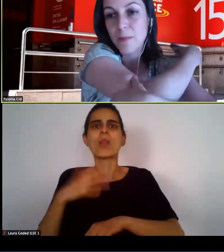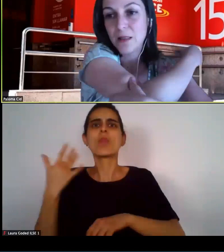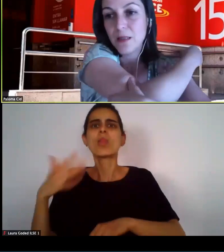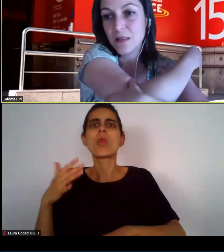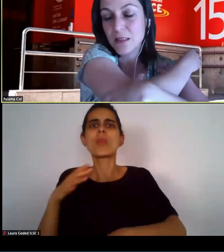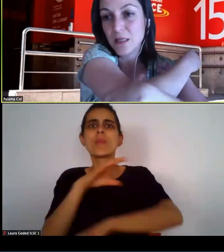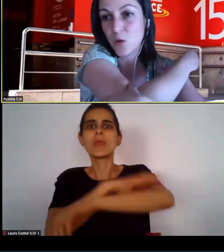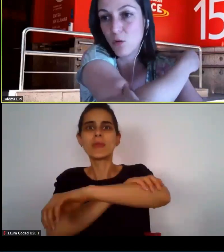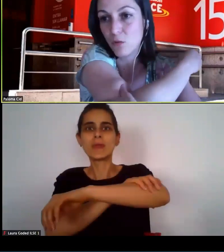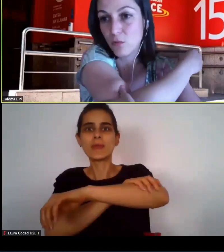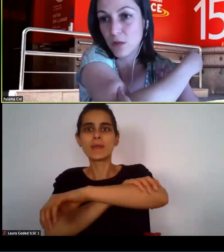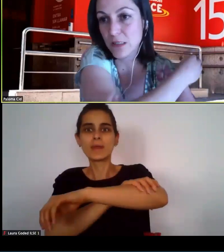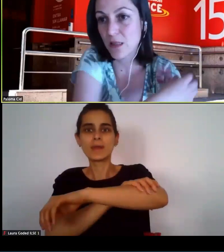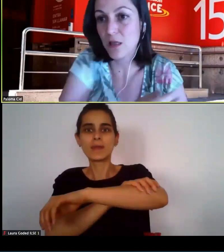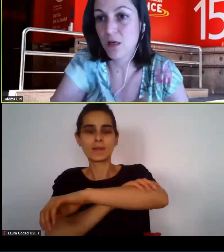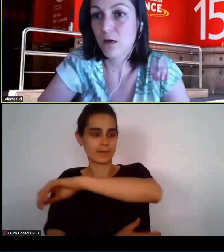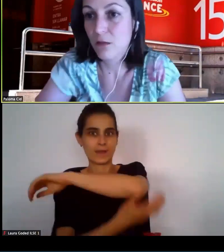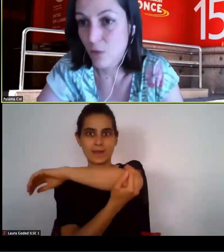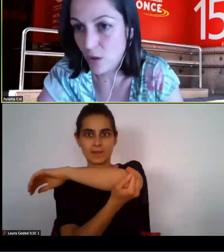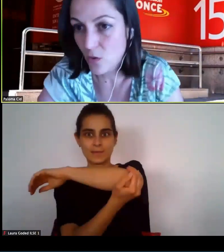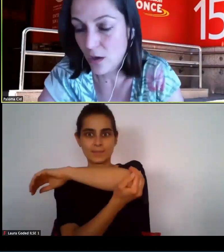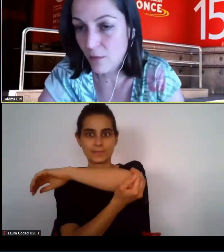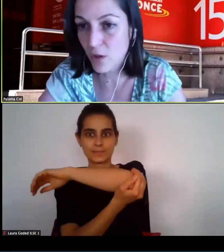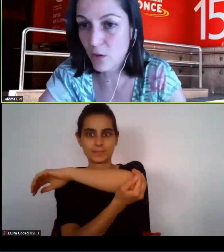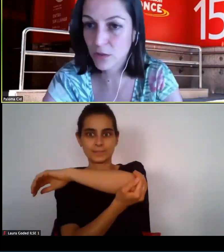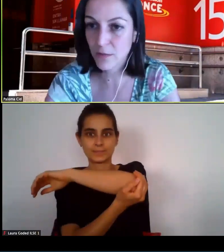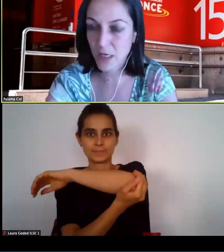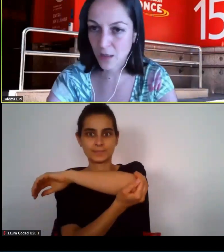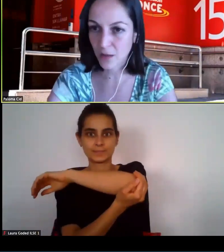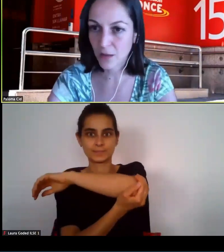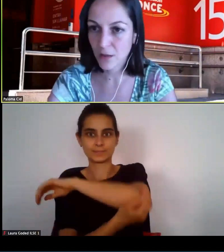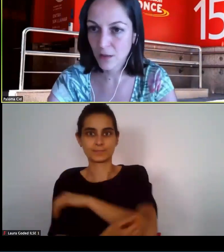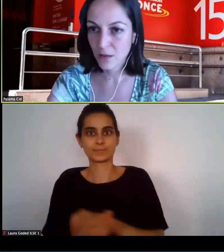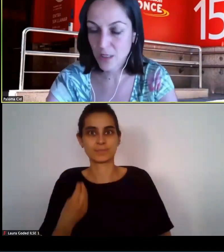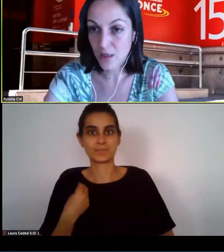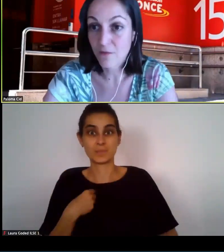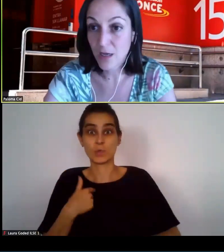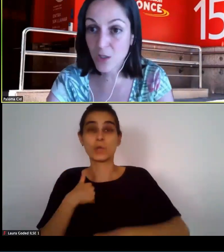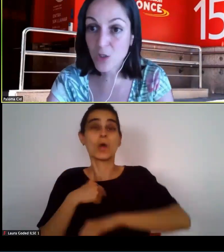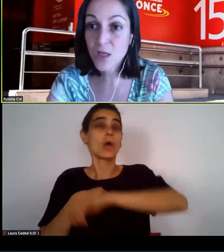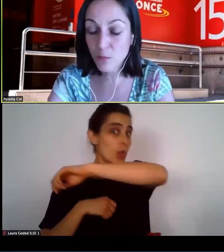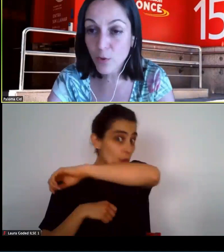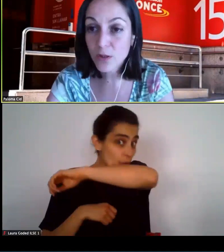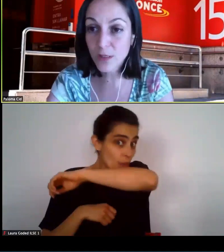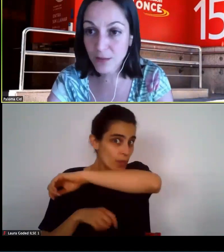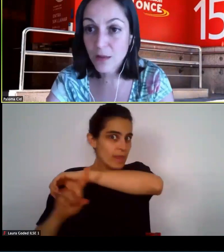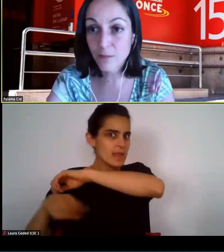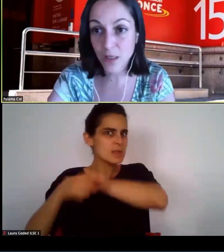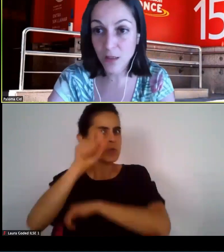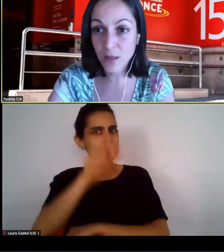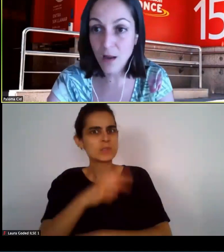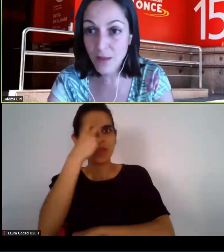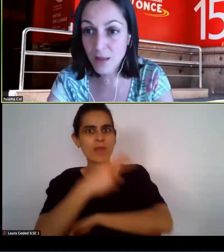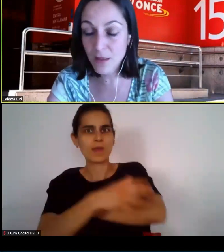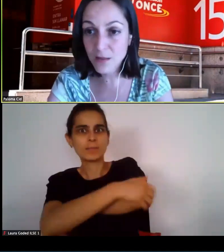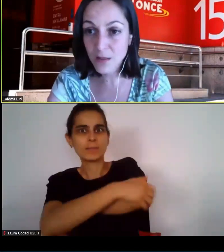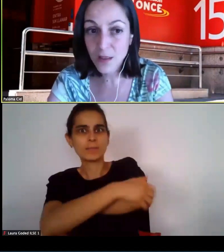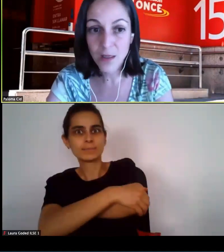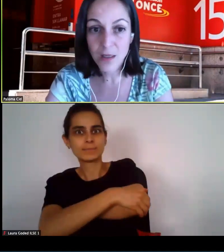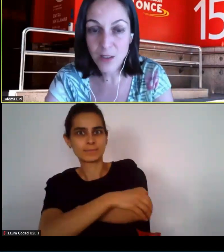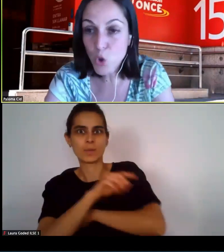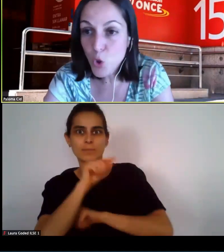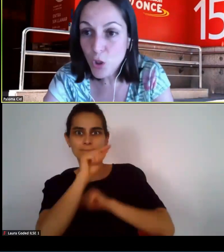de la parte de atrás del codo, es decir, lo que yo acabo de contaminar. Así que fijaros qué importante también a